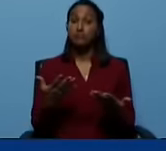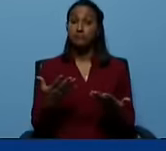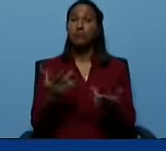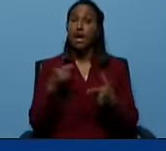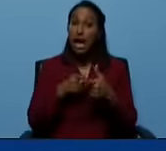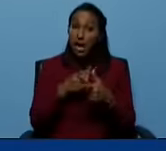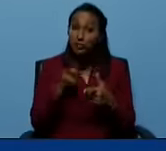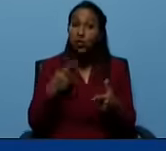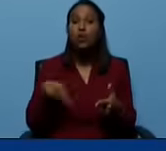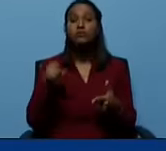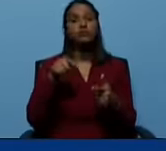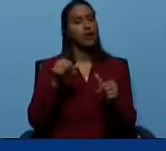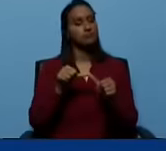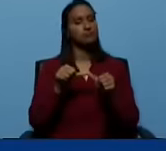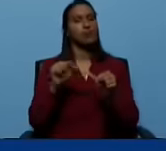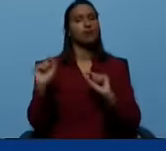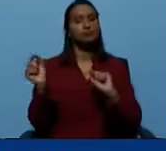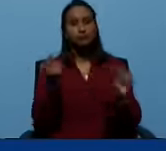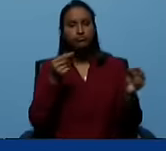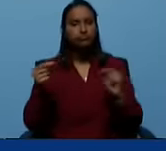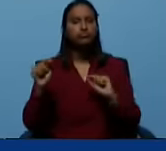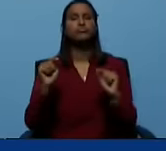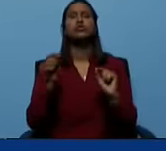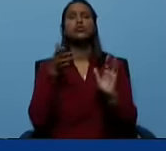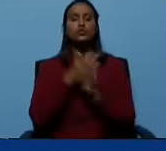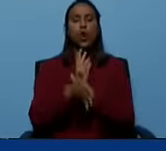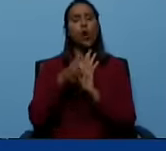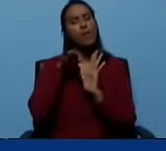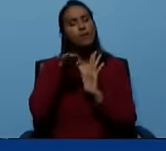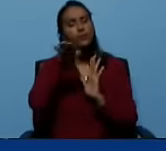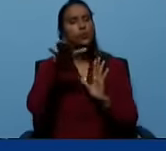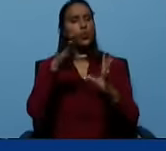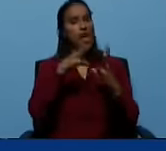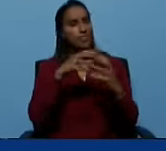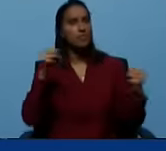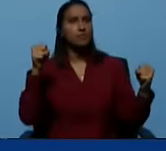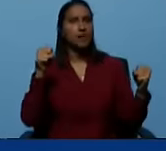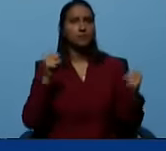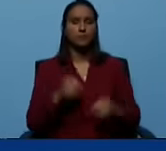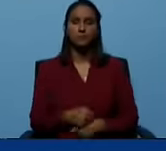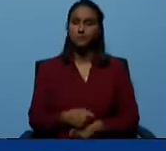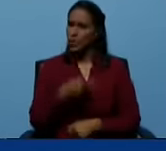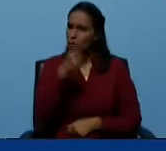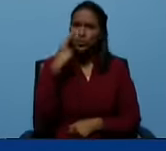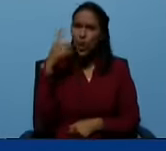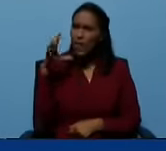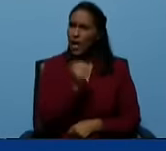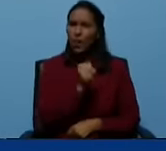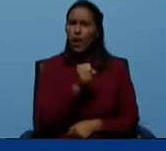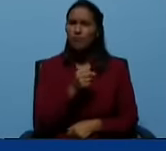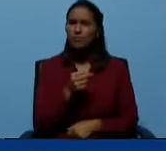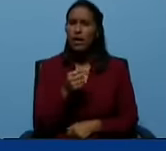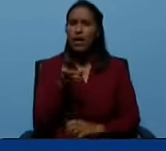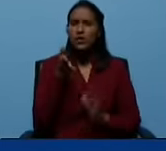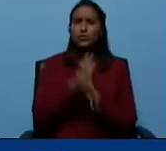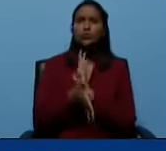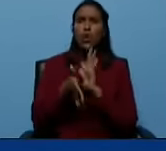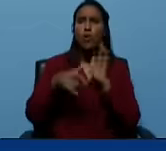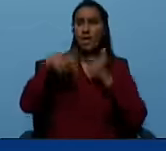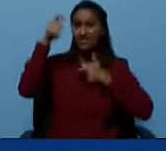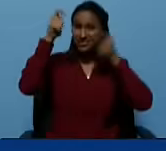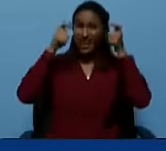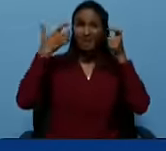el entendimiento futuro. ¿Tú no te das cuenta que el comandante Chávez lo derrocaron?